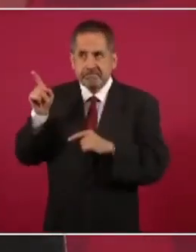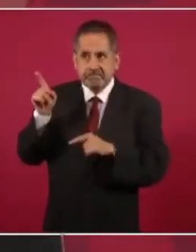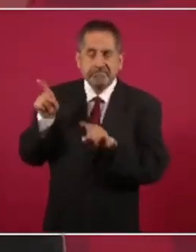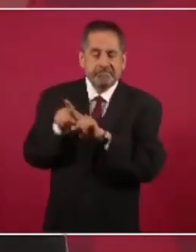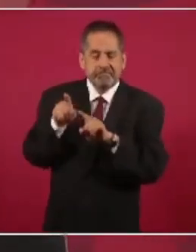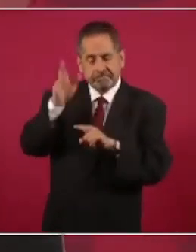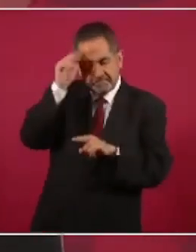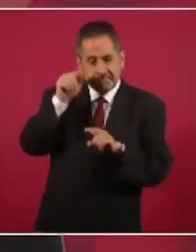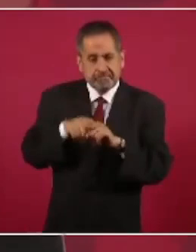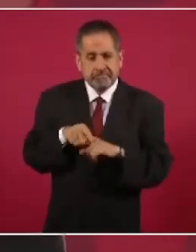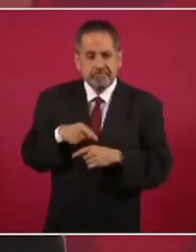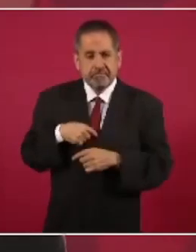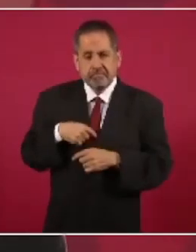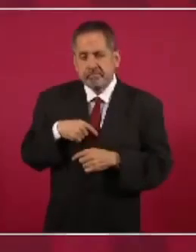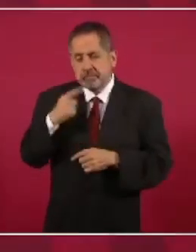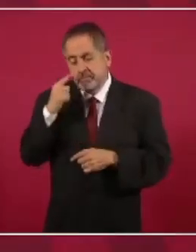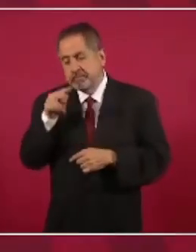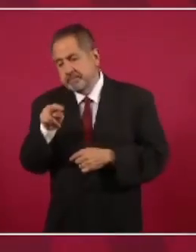yo lo observaba.